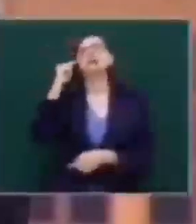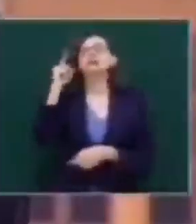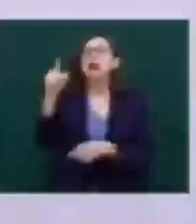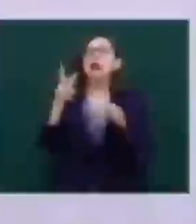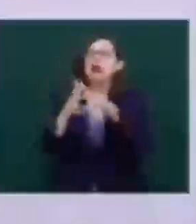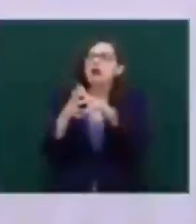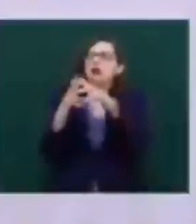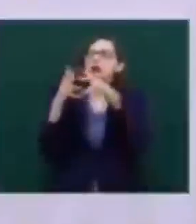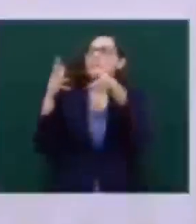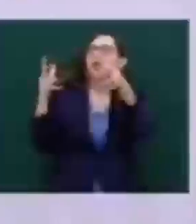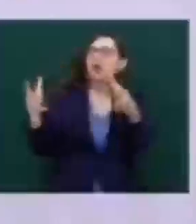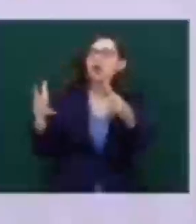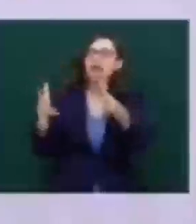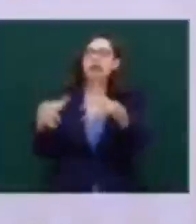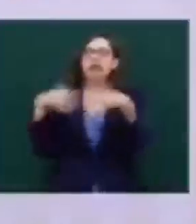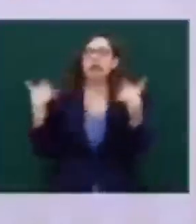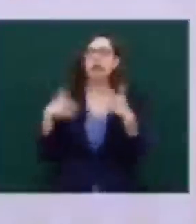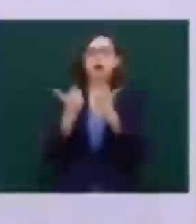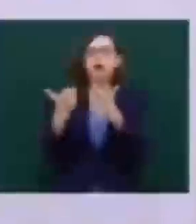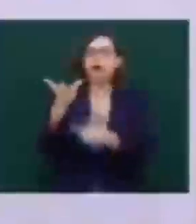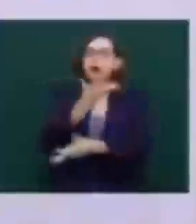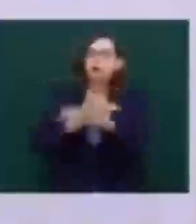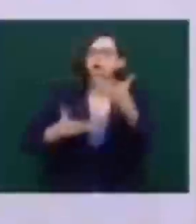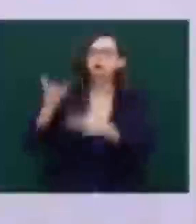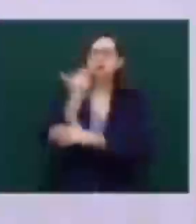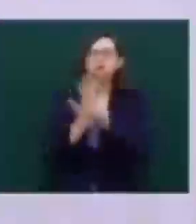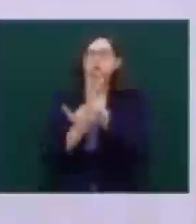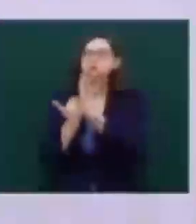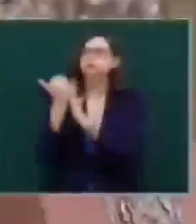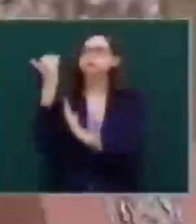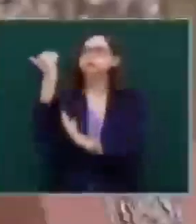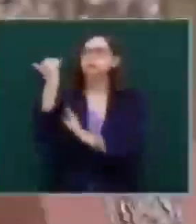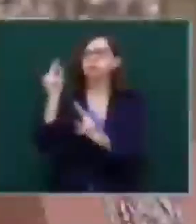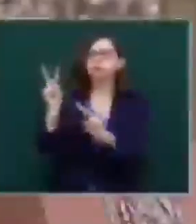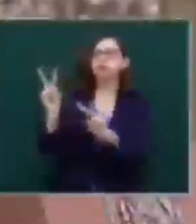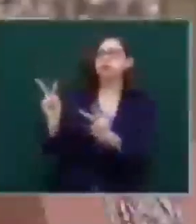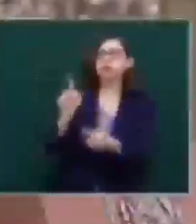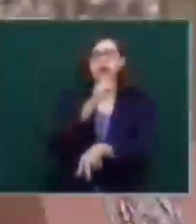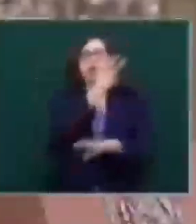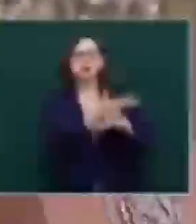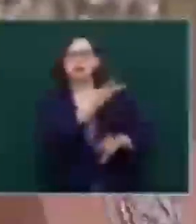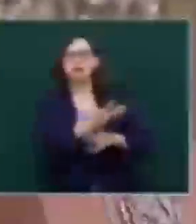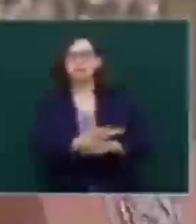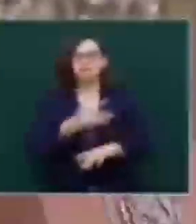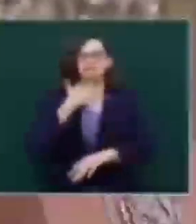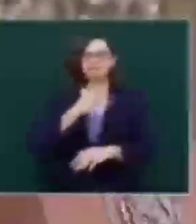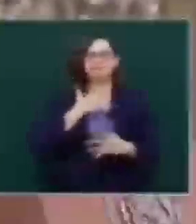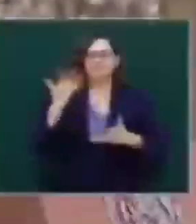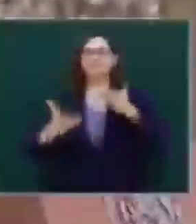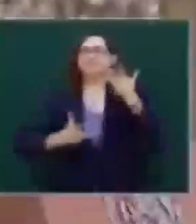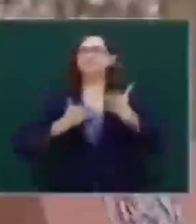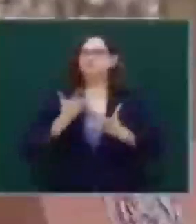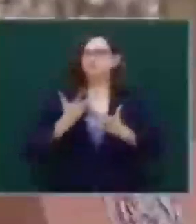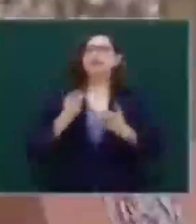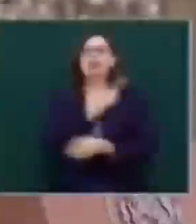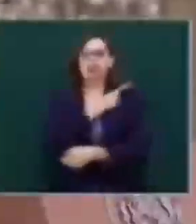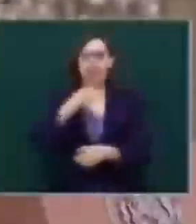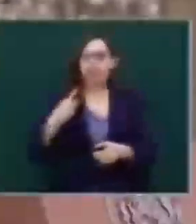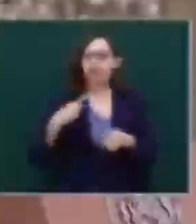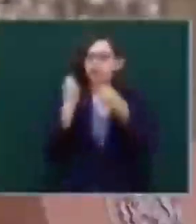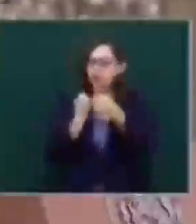fortalecido en Estados Unidos la opinión que debemos de ser vistos como aliados y no como vecinos